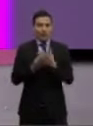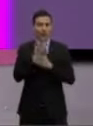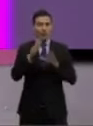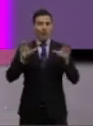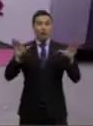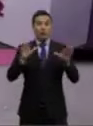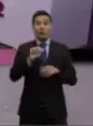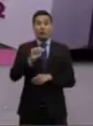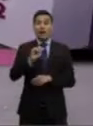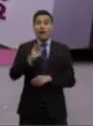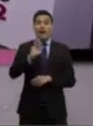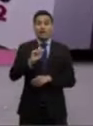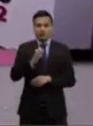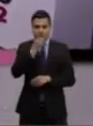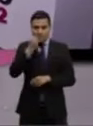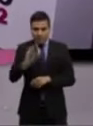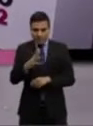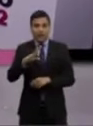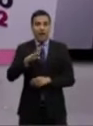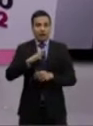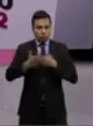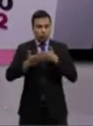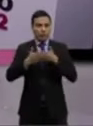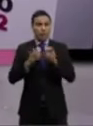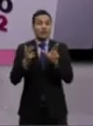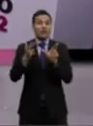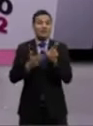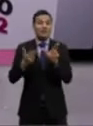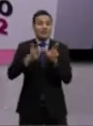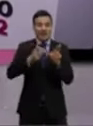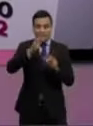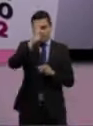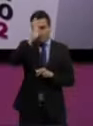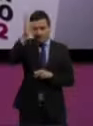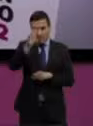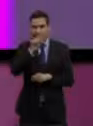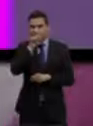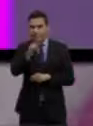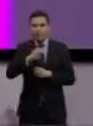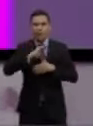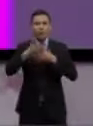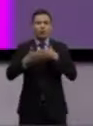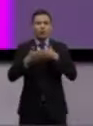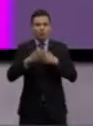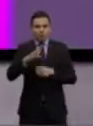que quedó de maravilla. Está el Tren Maya, que ahí viene. También está el corredor interoceánico.